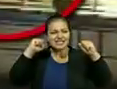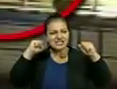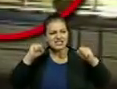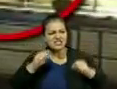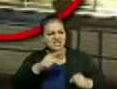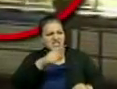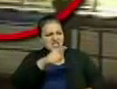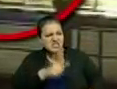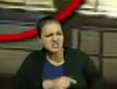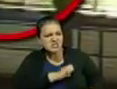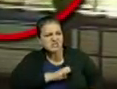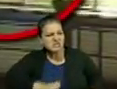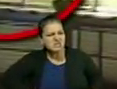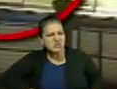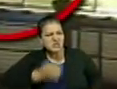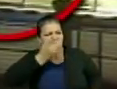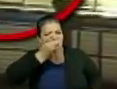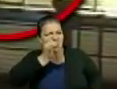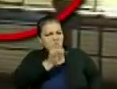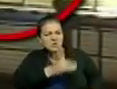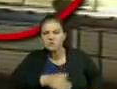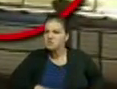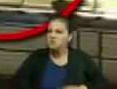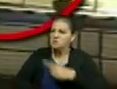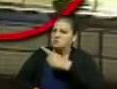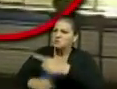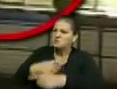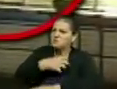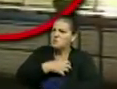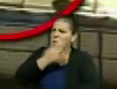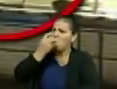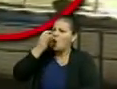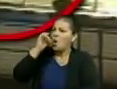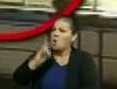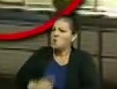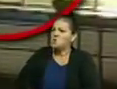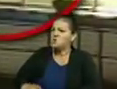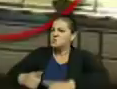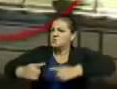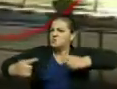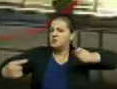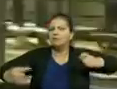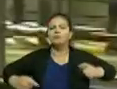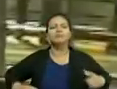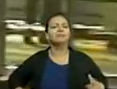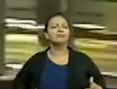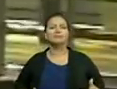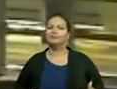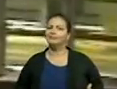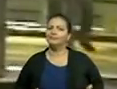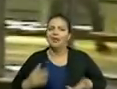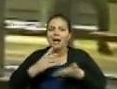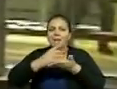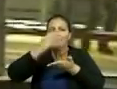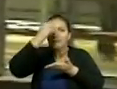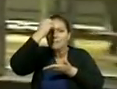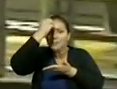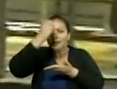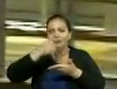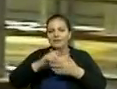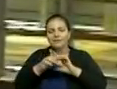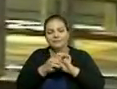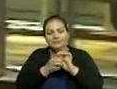cancha. Seguimos siendo equipos hermanos. Uno que otro que nos falta, ¿no? Así ahí está hubo, que